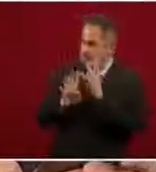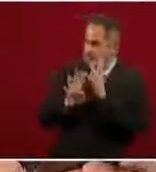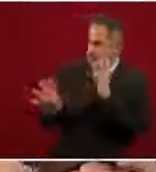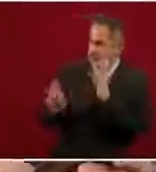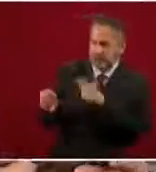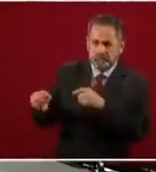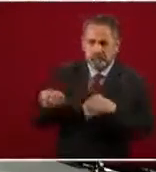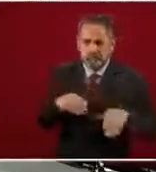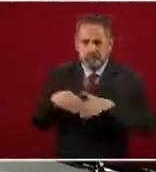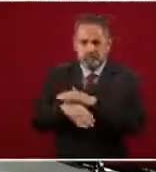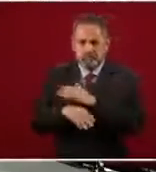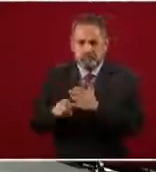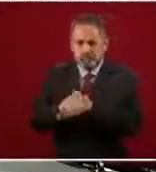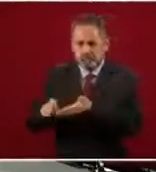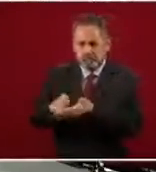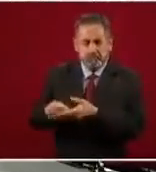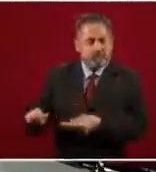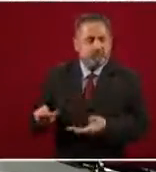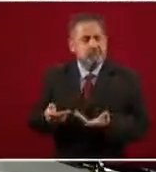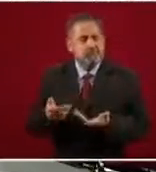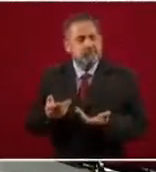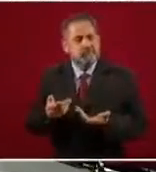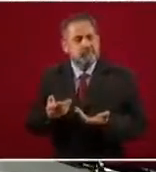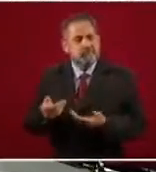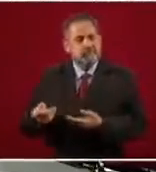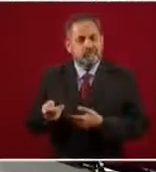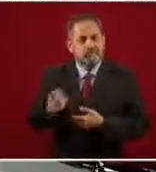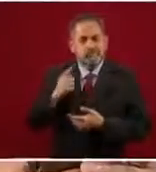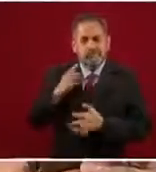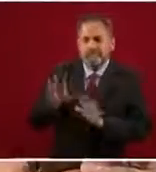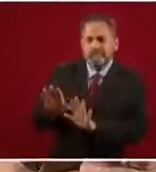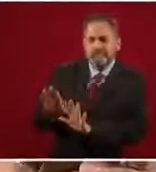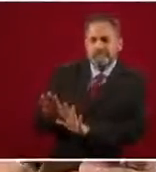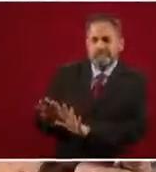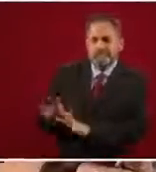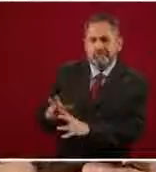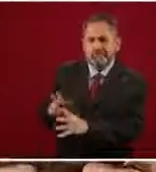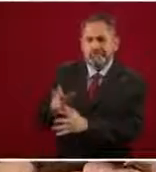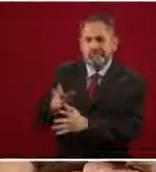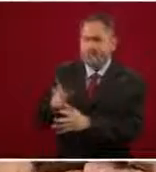es Se les que está, a lo que voy es, se les está empujando a que entren de manera desordenada.